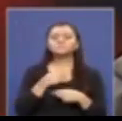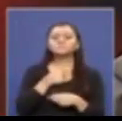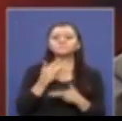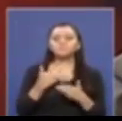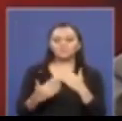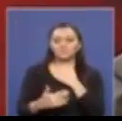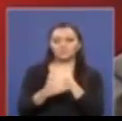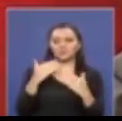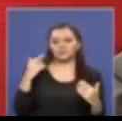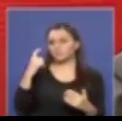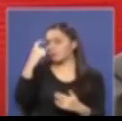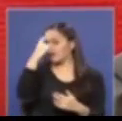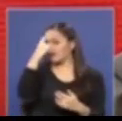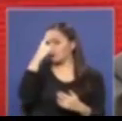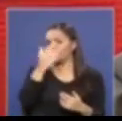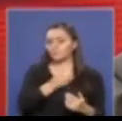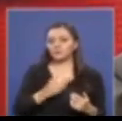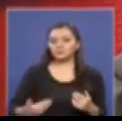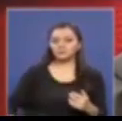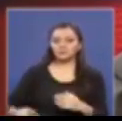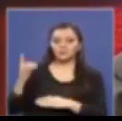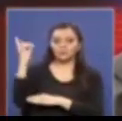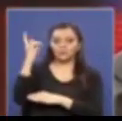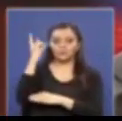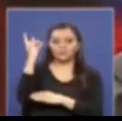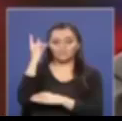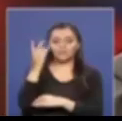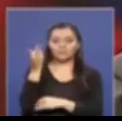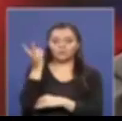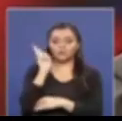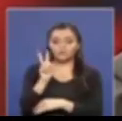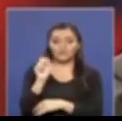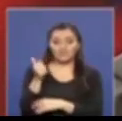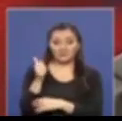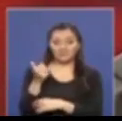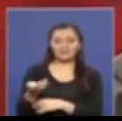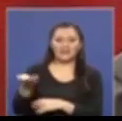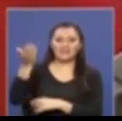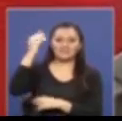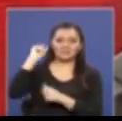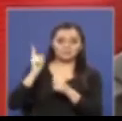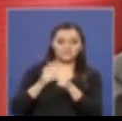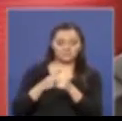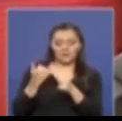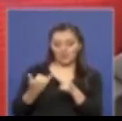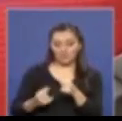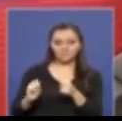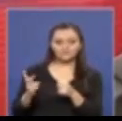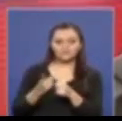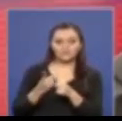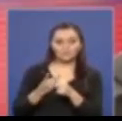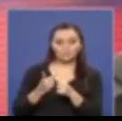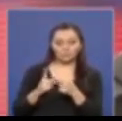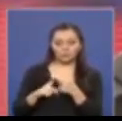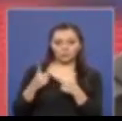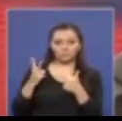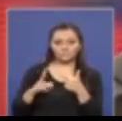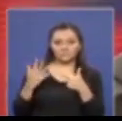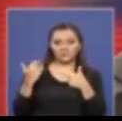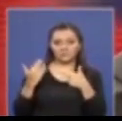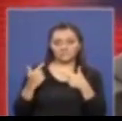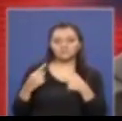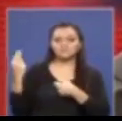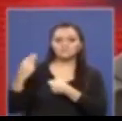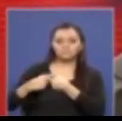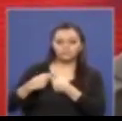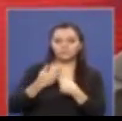cual nos había invitado Evo Morales. Hubo otra cumbre en el 2010, después 5 años hasta la segunda cumbre, estaban invitados varios países, asistieron los